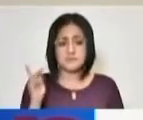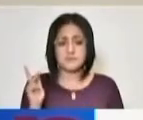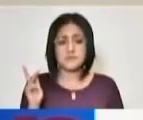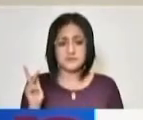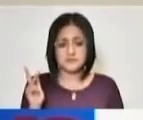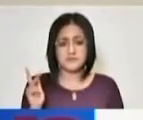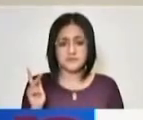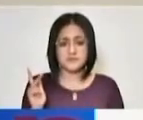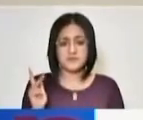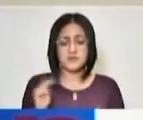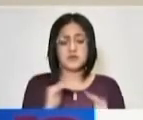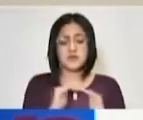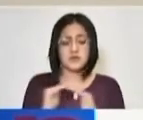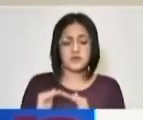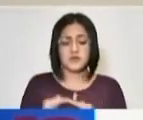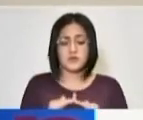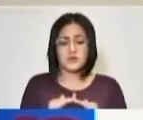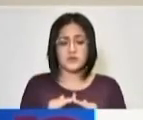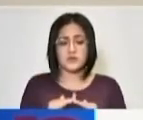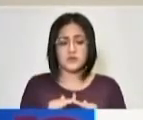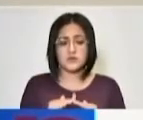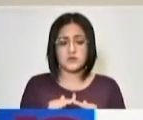de igualdad